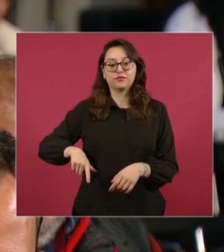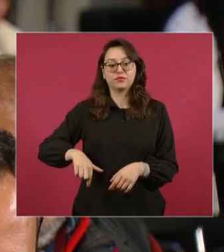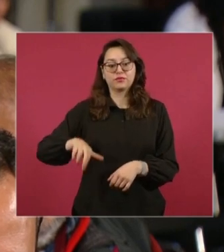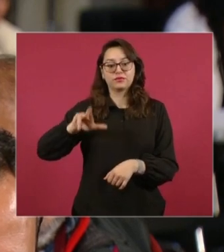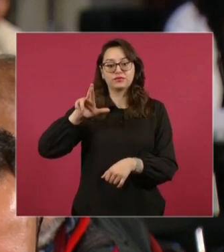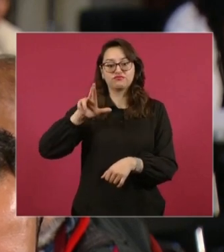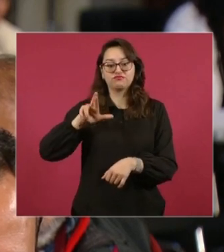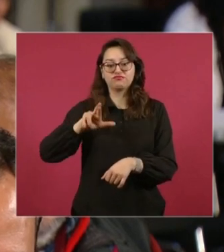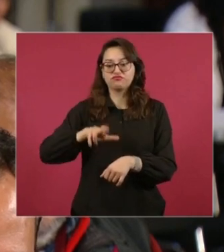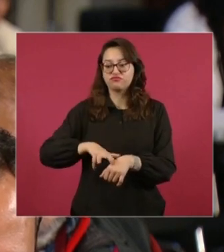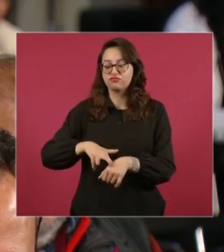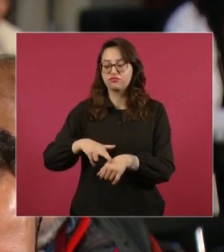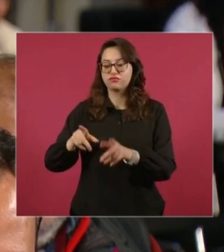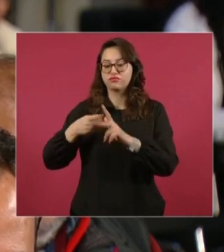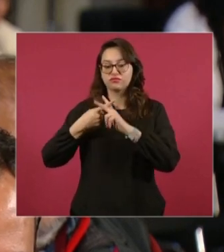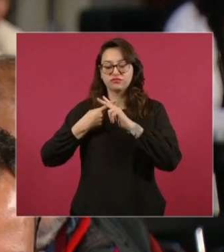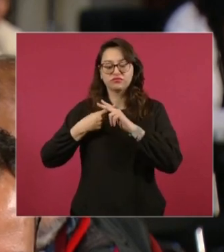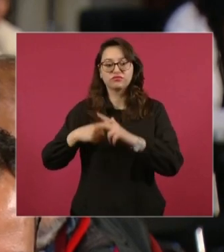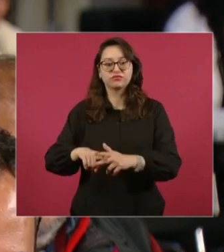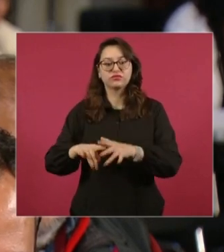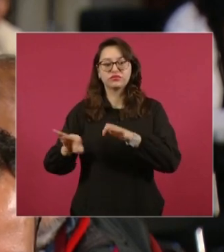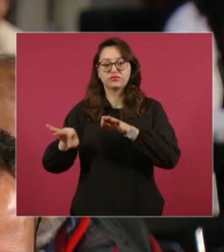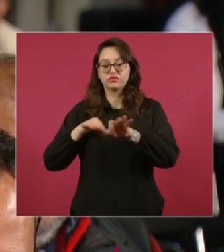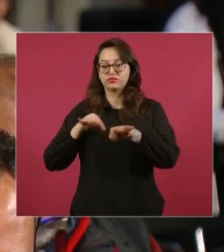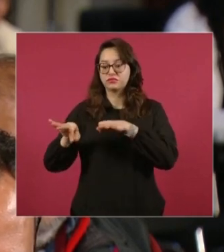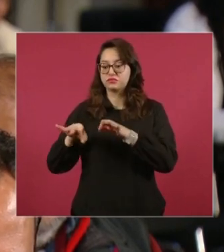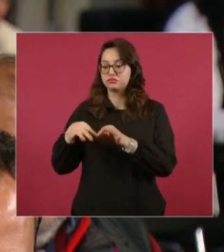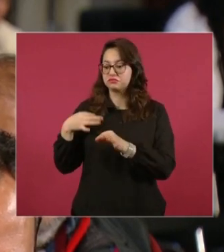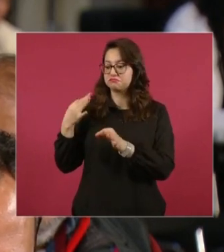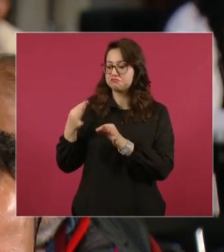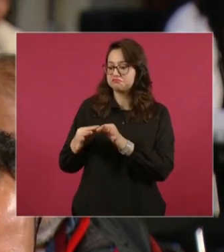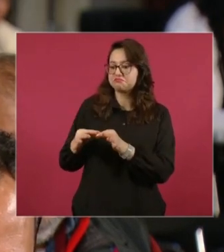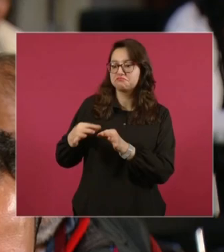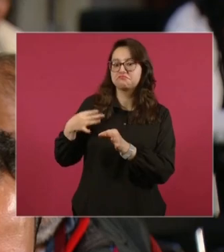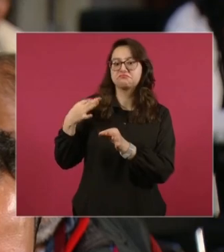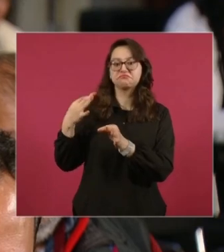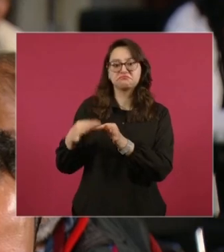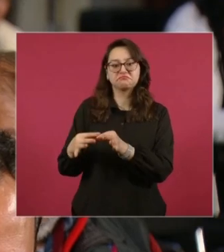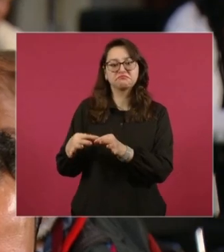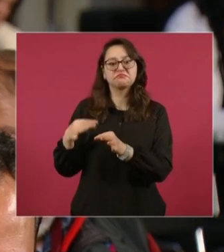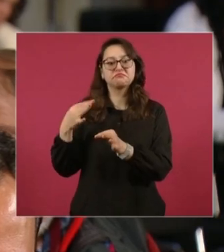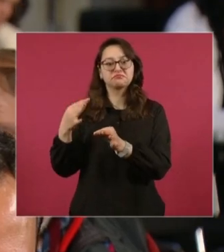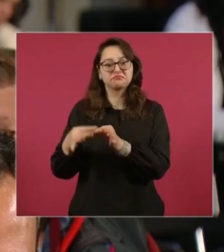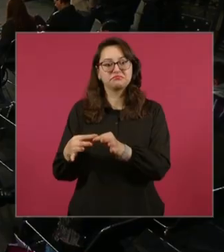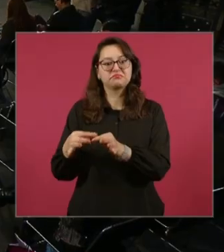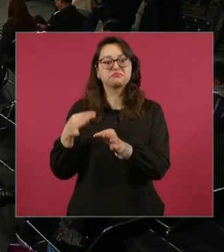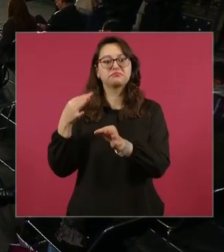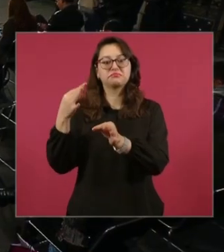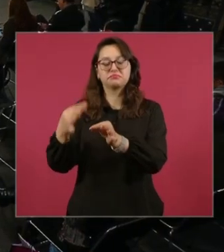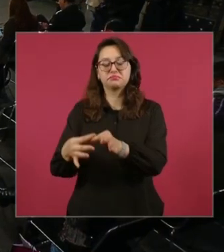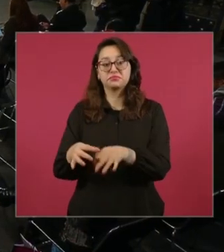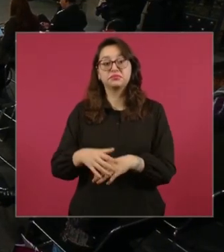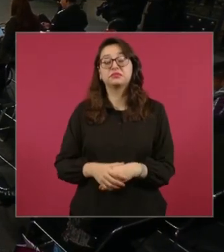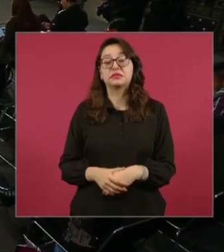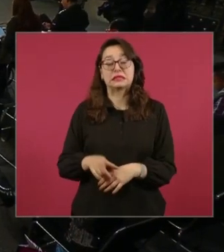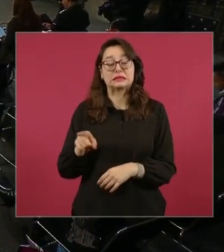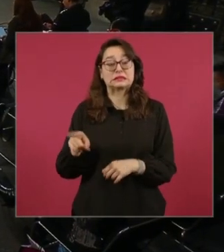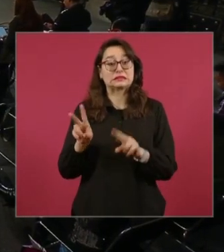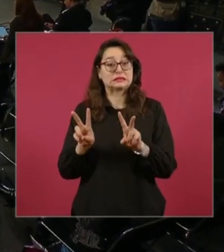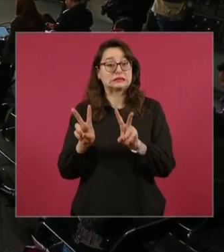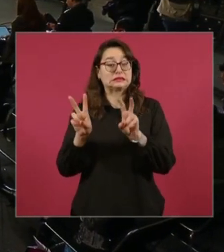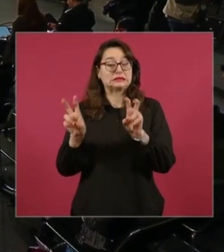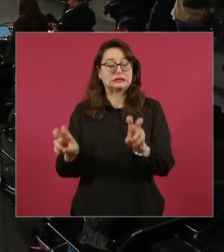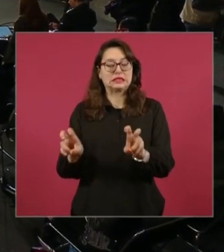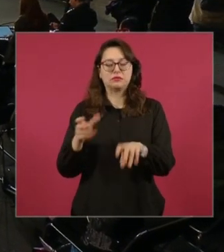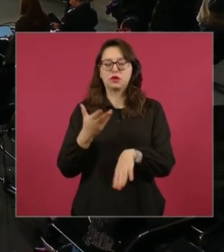usted ha sido testigo, no solamente a nivel nacional, también lo ha hecho en Tamaulipas, ha abordado uno de los temas o el tema